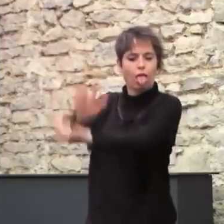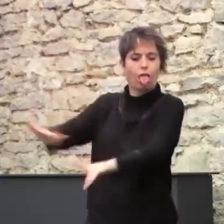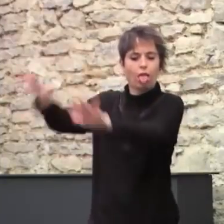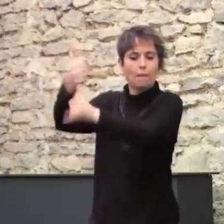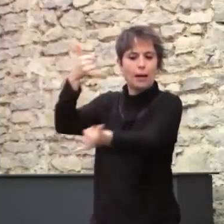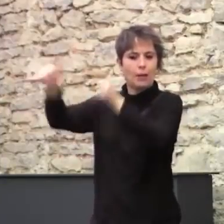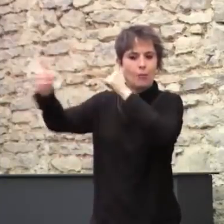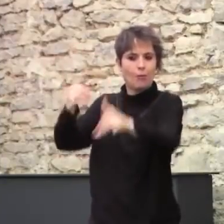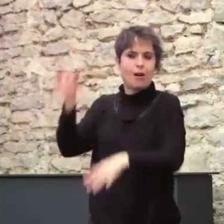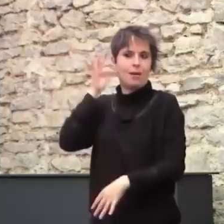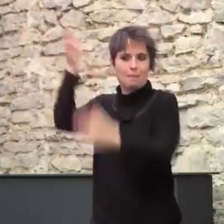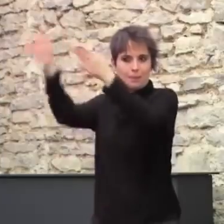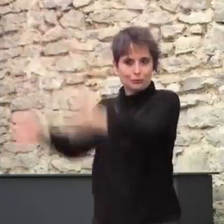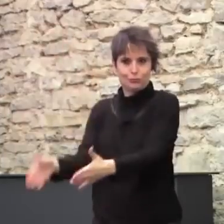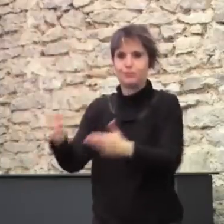persona.